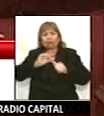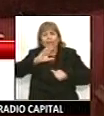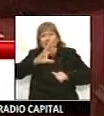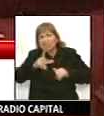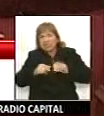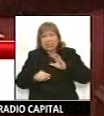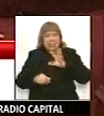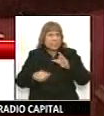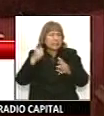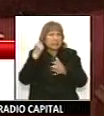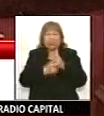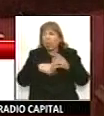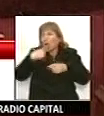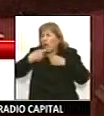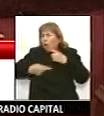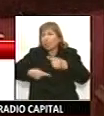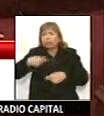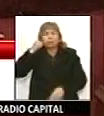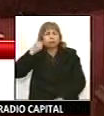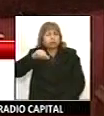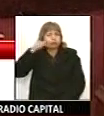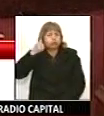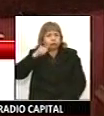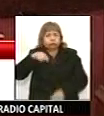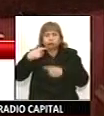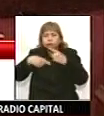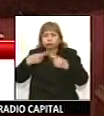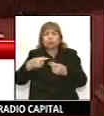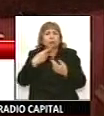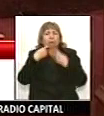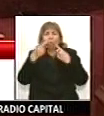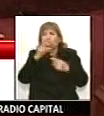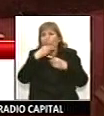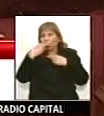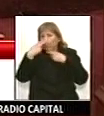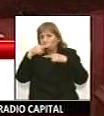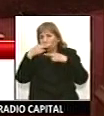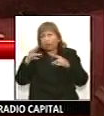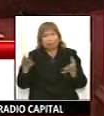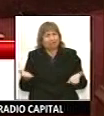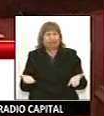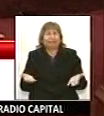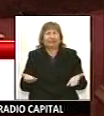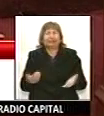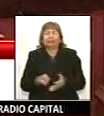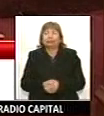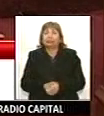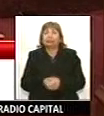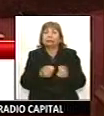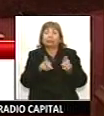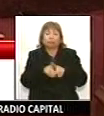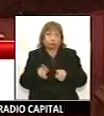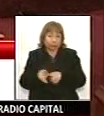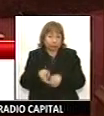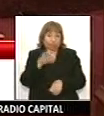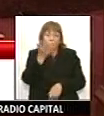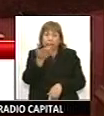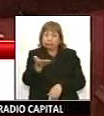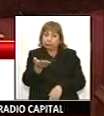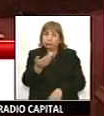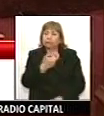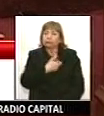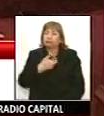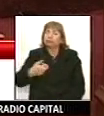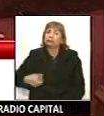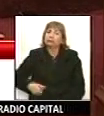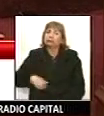delincuenciales que todos los días podemos ver por los medios de comunicación. También, señor presidente,